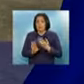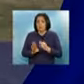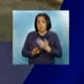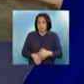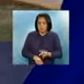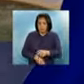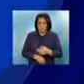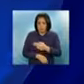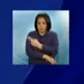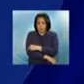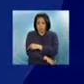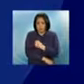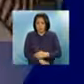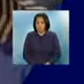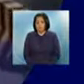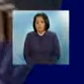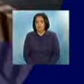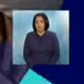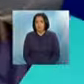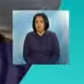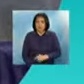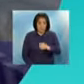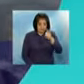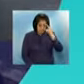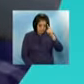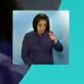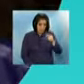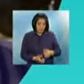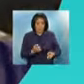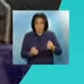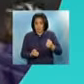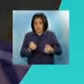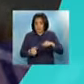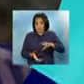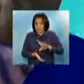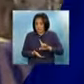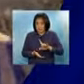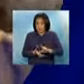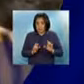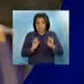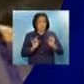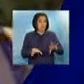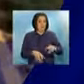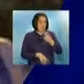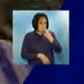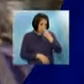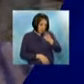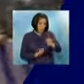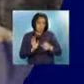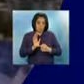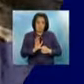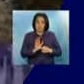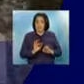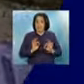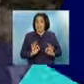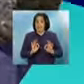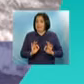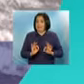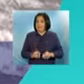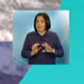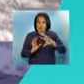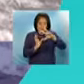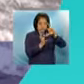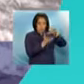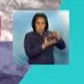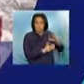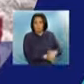hospital. Y si piensa que manejar en Lima es un caos, aquí le mostramos las carreteras más peligrosas del